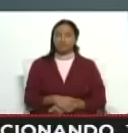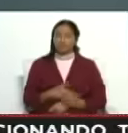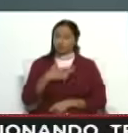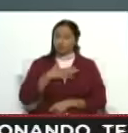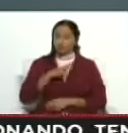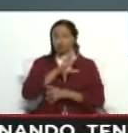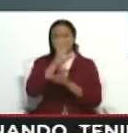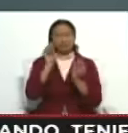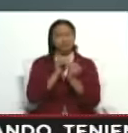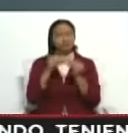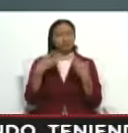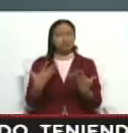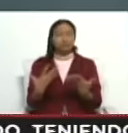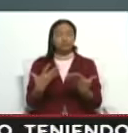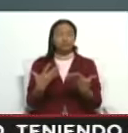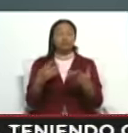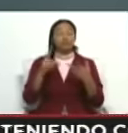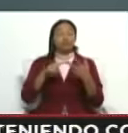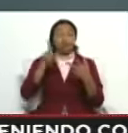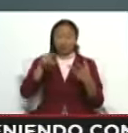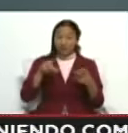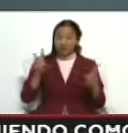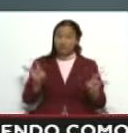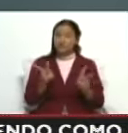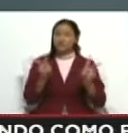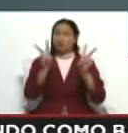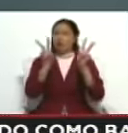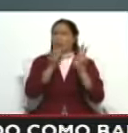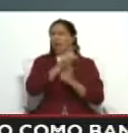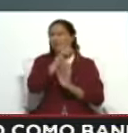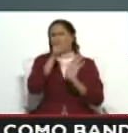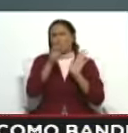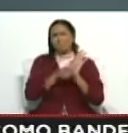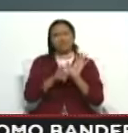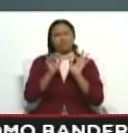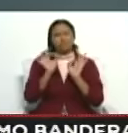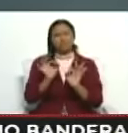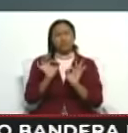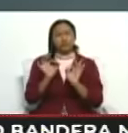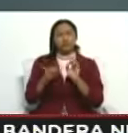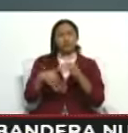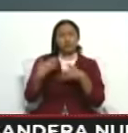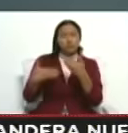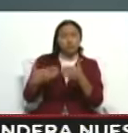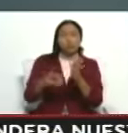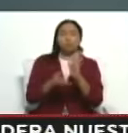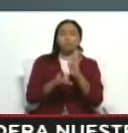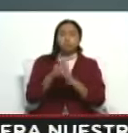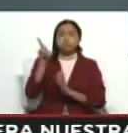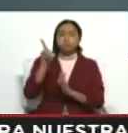conclusión. Un triunfo absoluto que ha logrado desarrollar